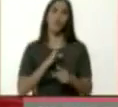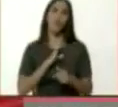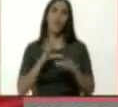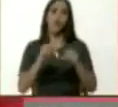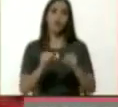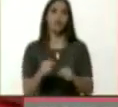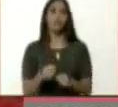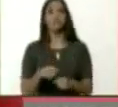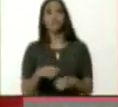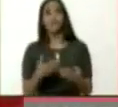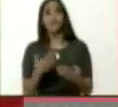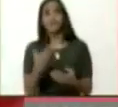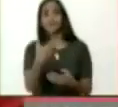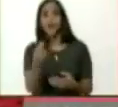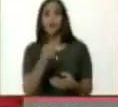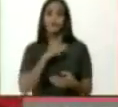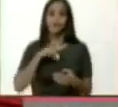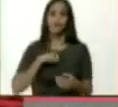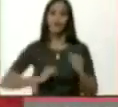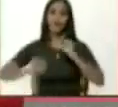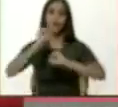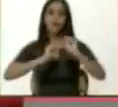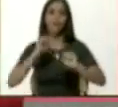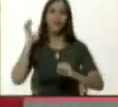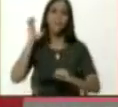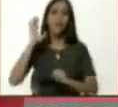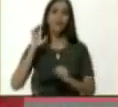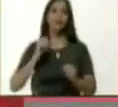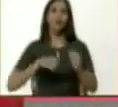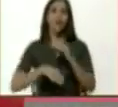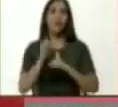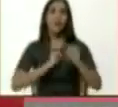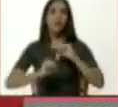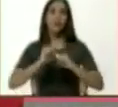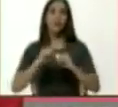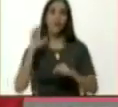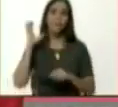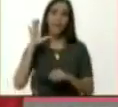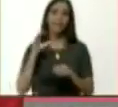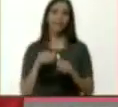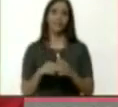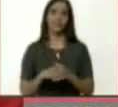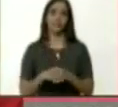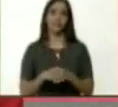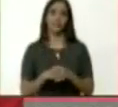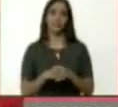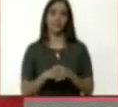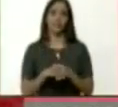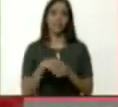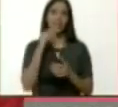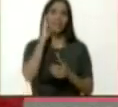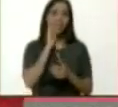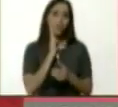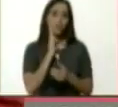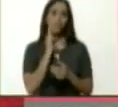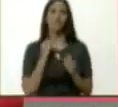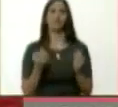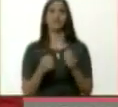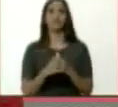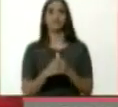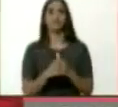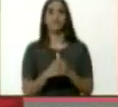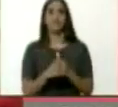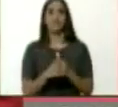no. Nosotros vamos a defender nuestra patria, vamos a defender nuestra patria grande de Bolívar, de Martí, de todos nuestros